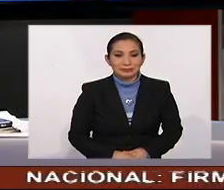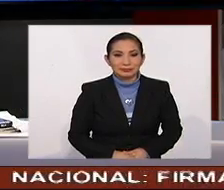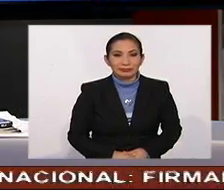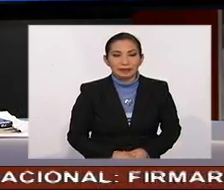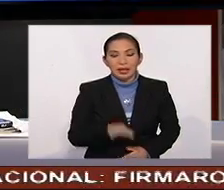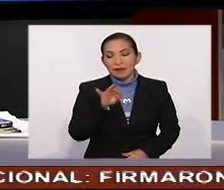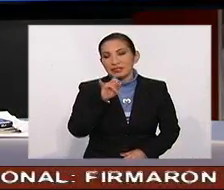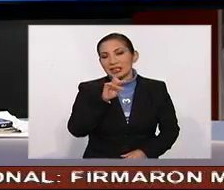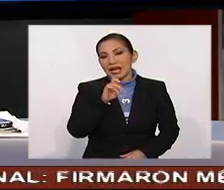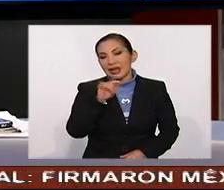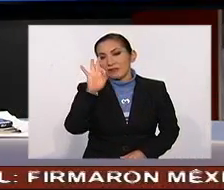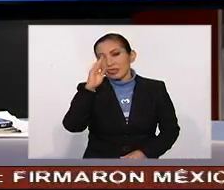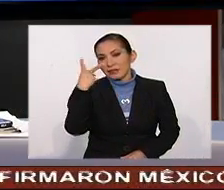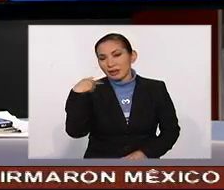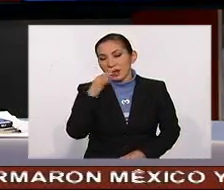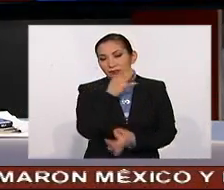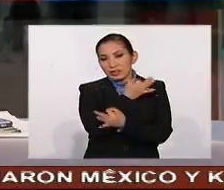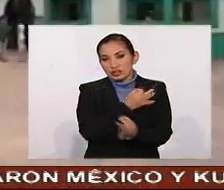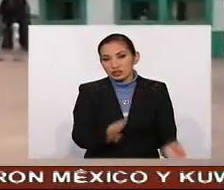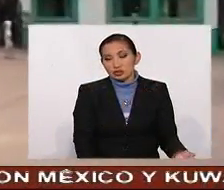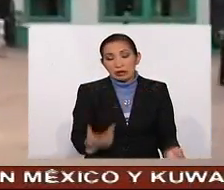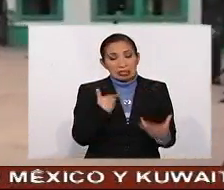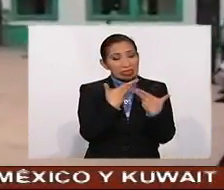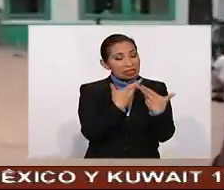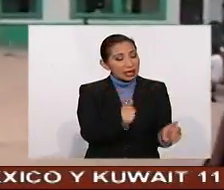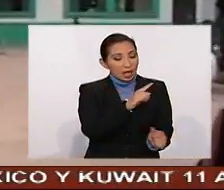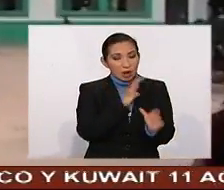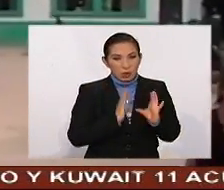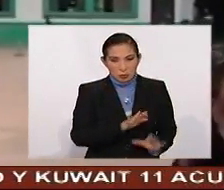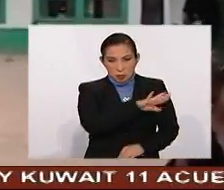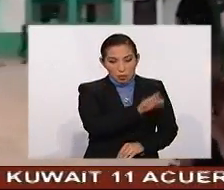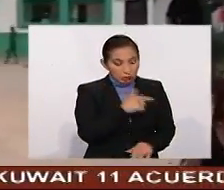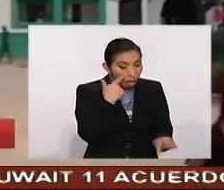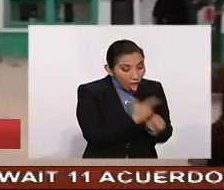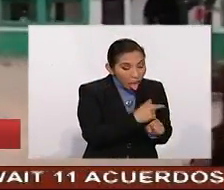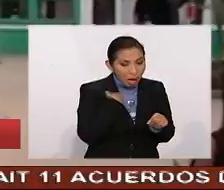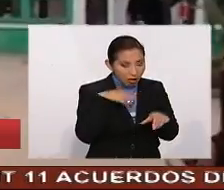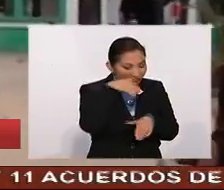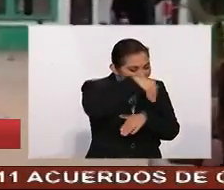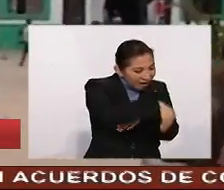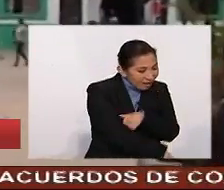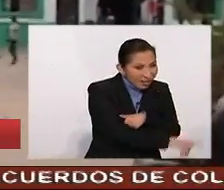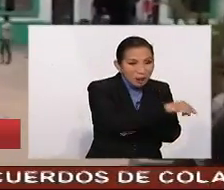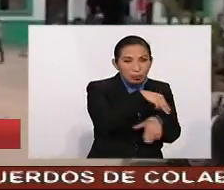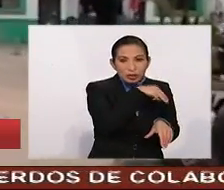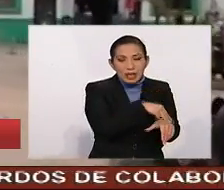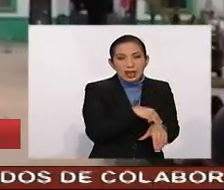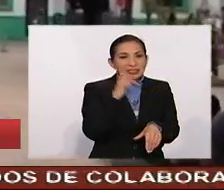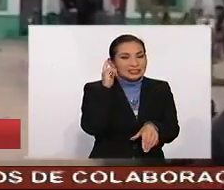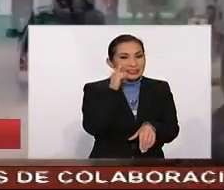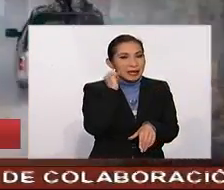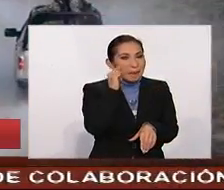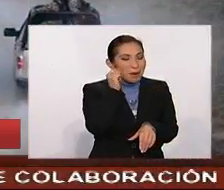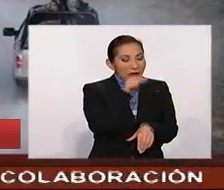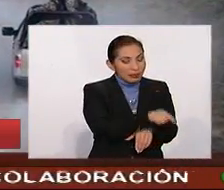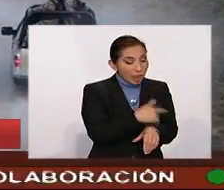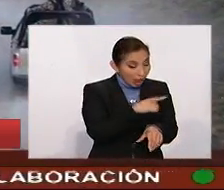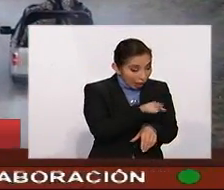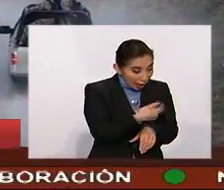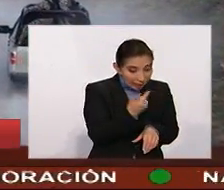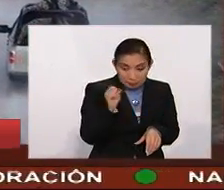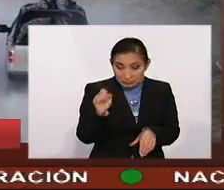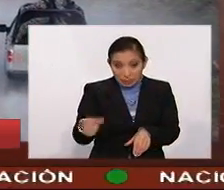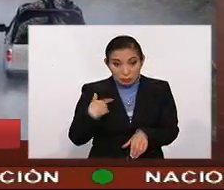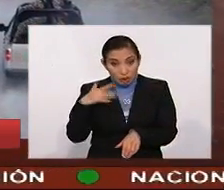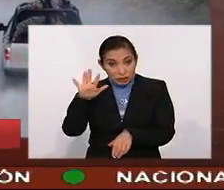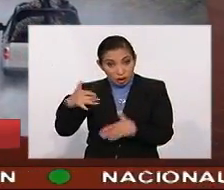La Fiscalía General de Veracruz informó que ninguno de los cuerpos localizados en una barranca en el municipio de Emiliano Zapata corresponden a